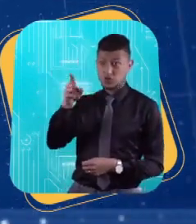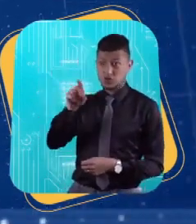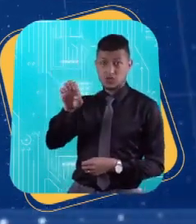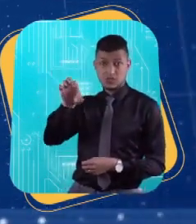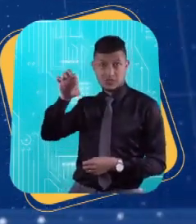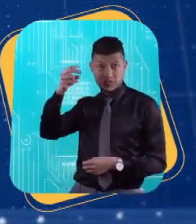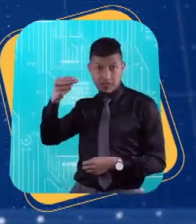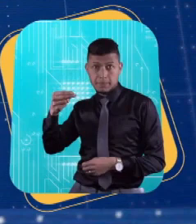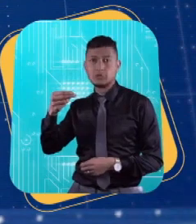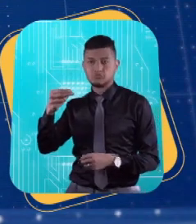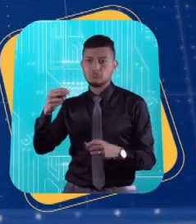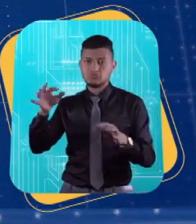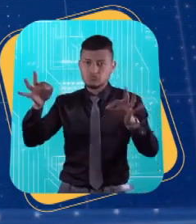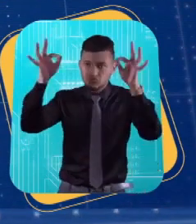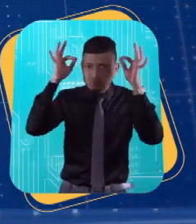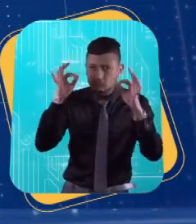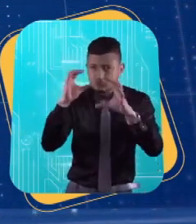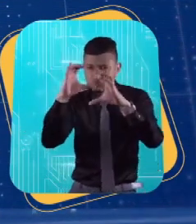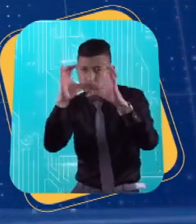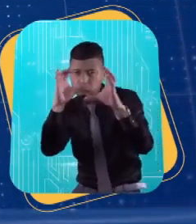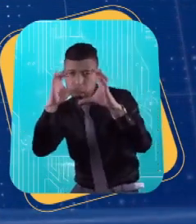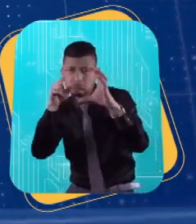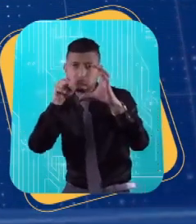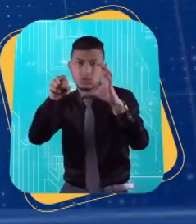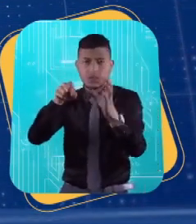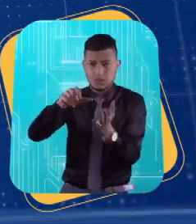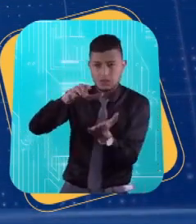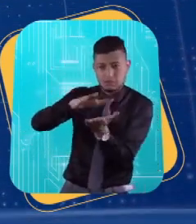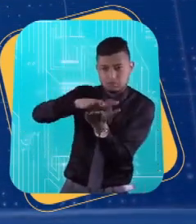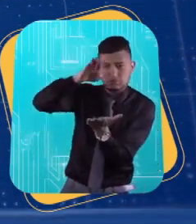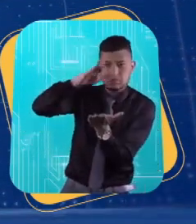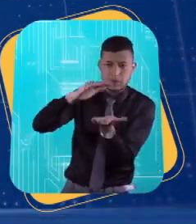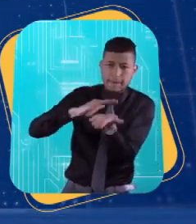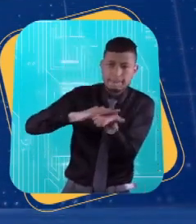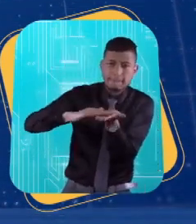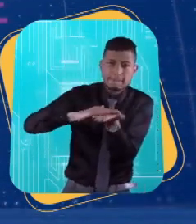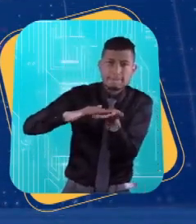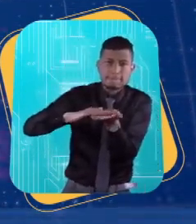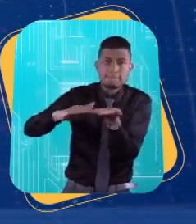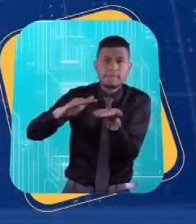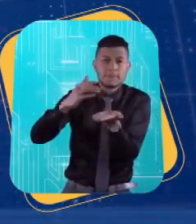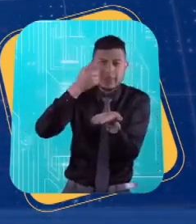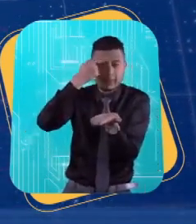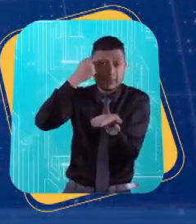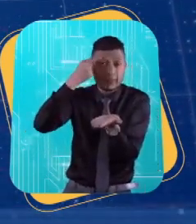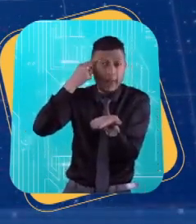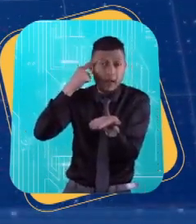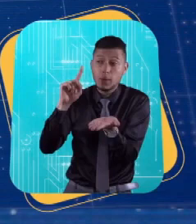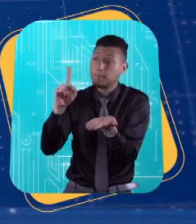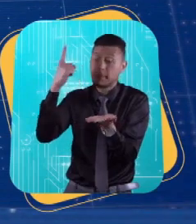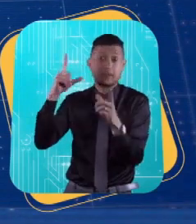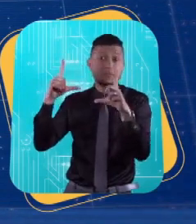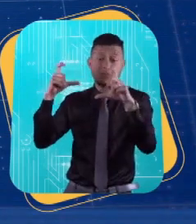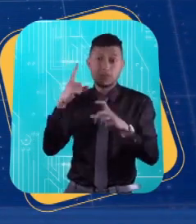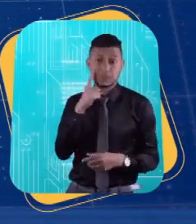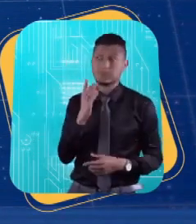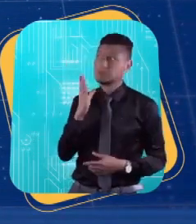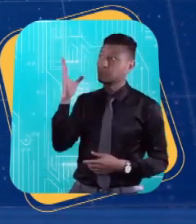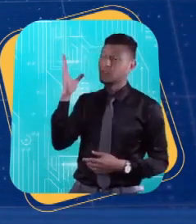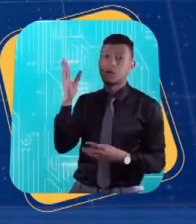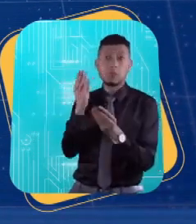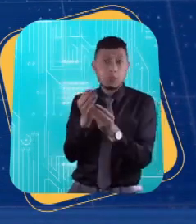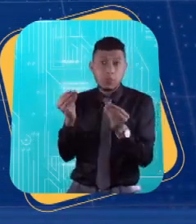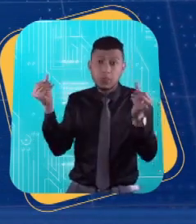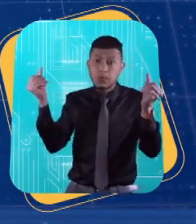utilizó una cámara oscura portátil para exponer a la luz una placa de peltre recubierta de betún. Esta es la primera imagen grabada